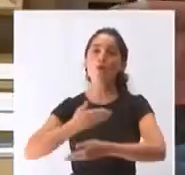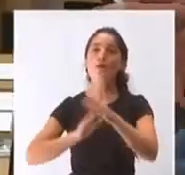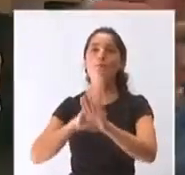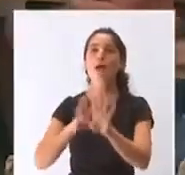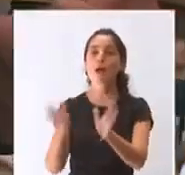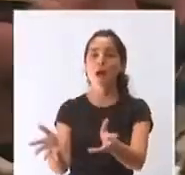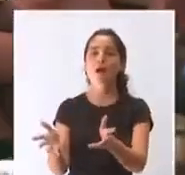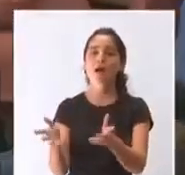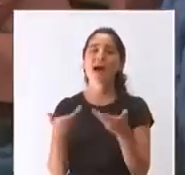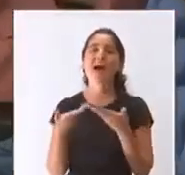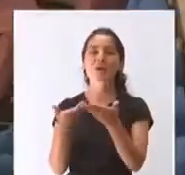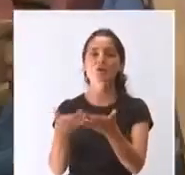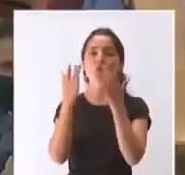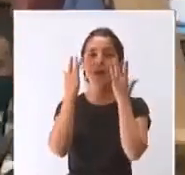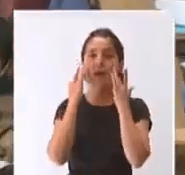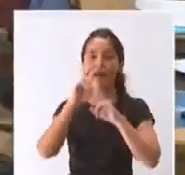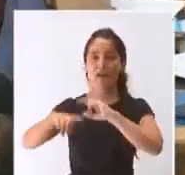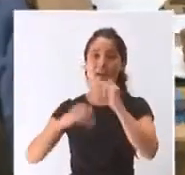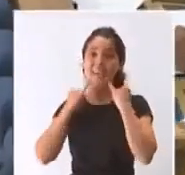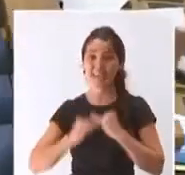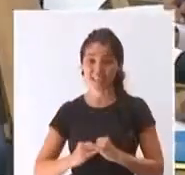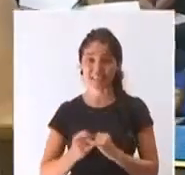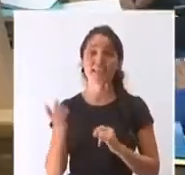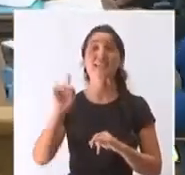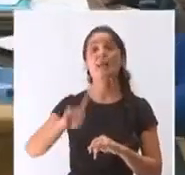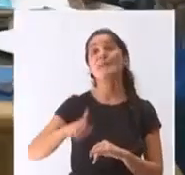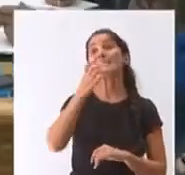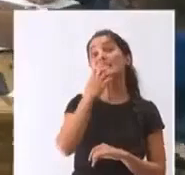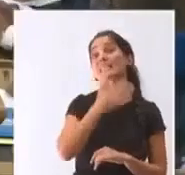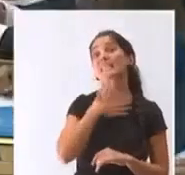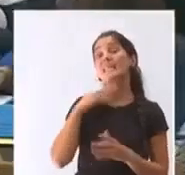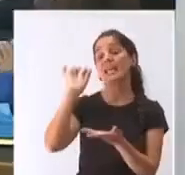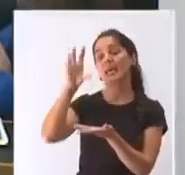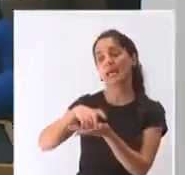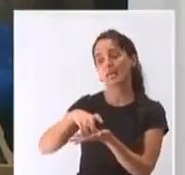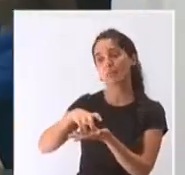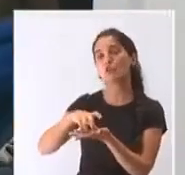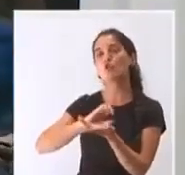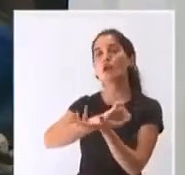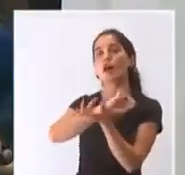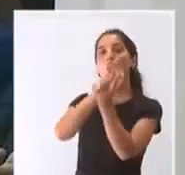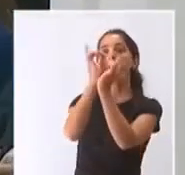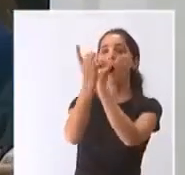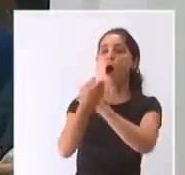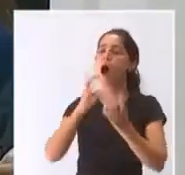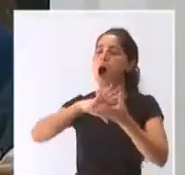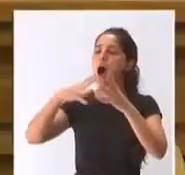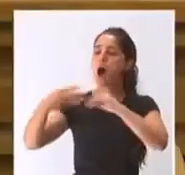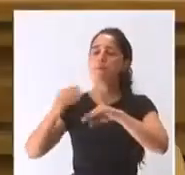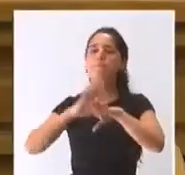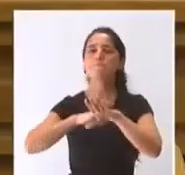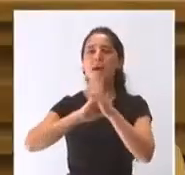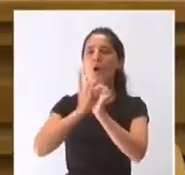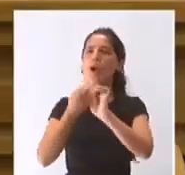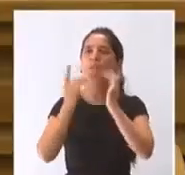señalado para la rehabilitación energética en edificios que ya son existentes evidentes estamos intentando cubrir todos los elementos